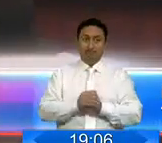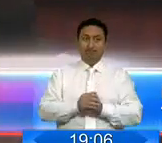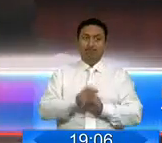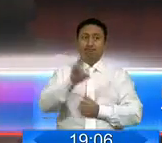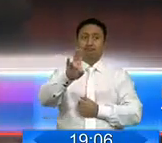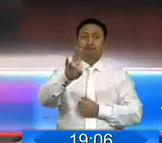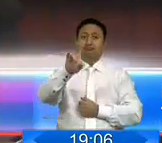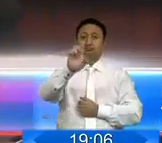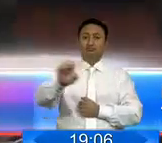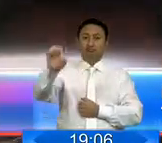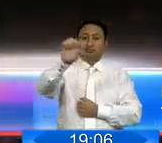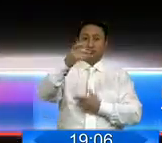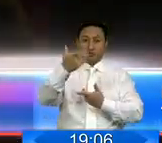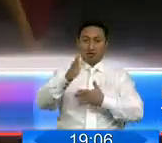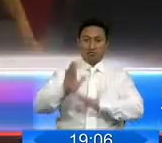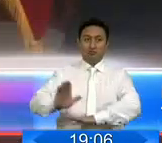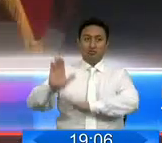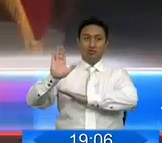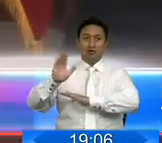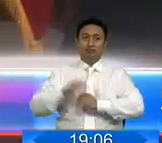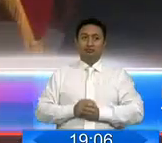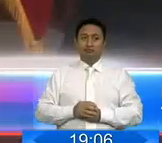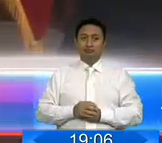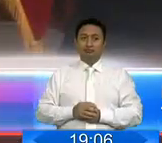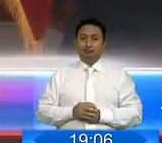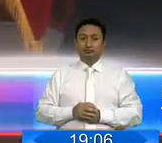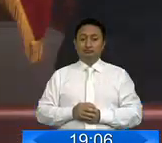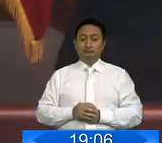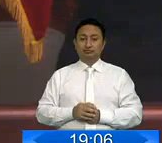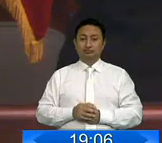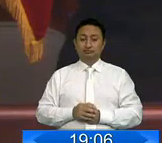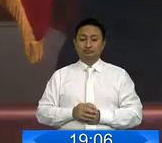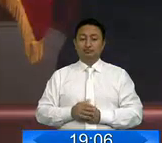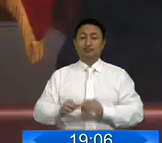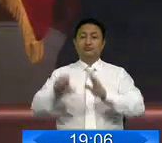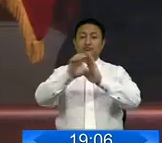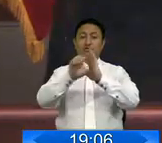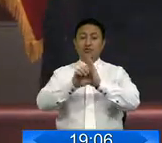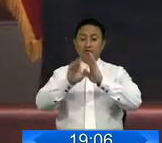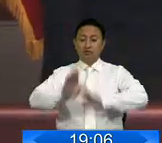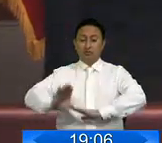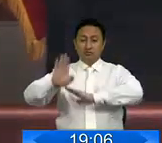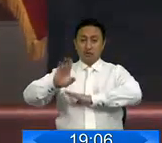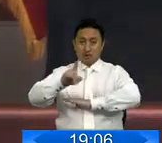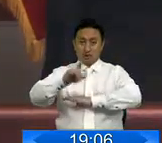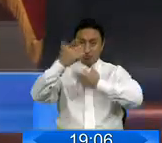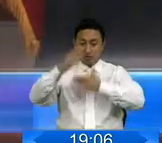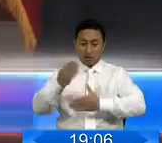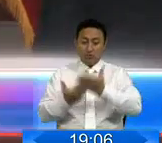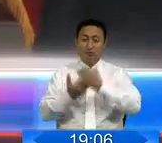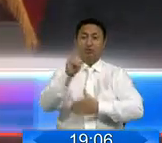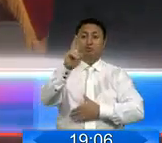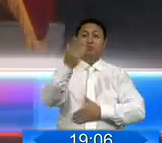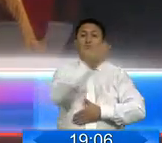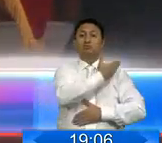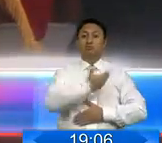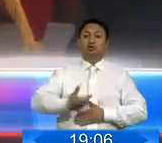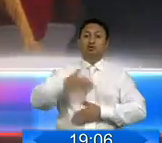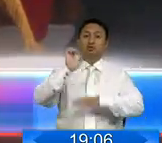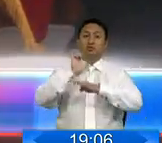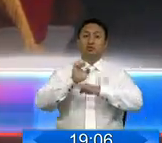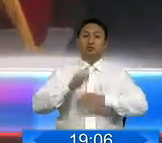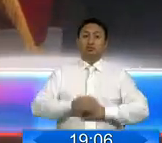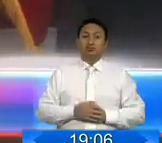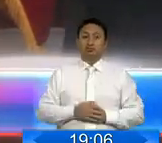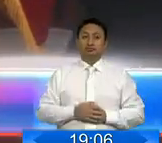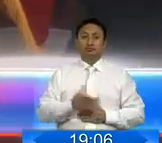enero fue posesionada. Queda usted constitucional y legalmente posicionada como vicepresidenta de la República del